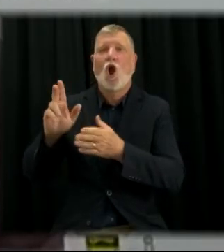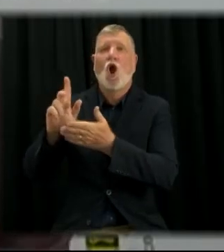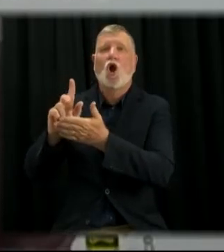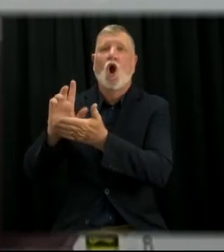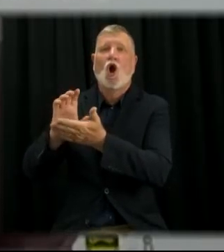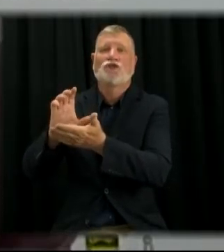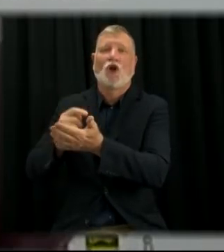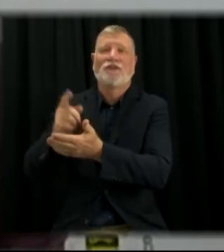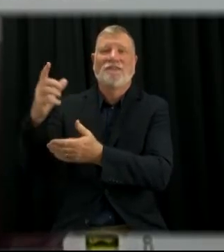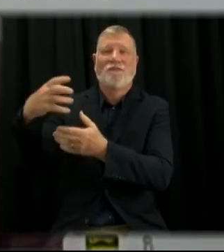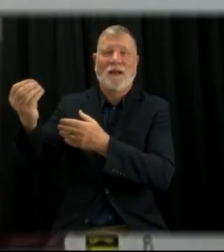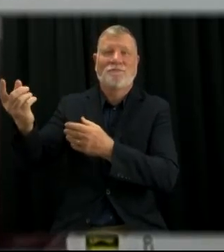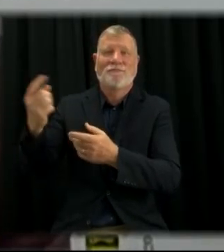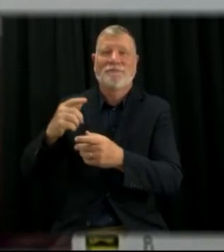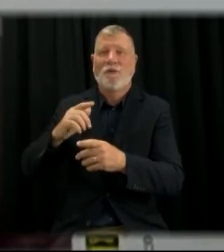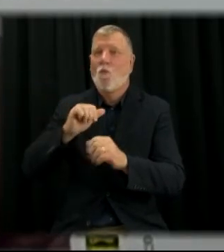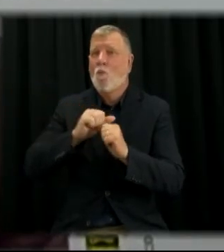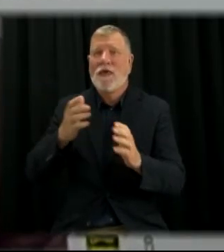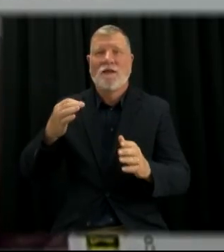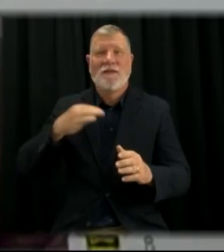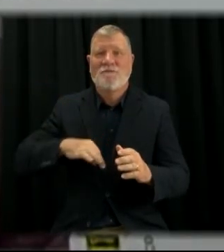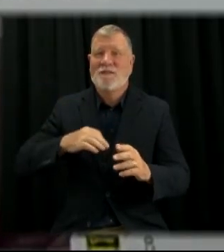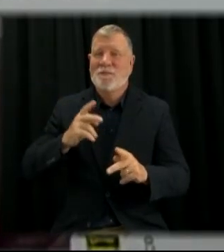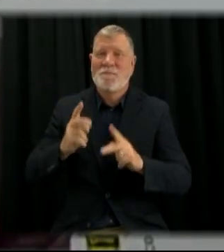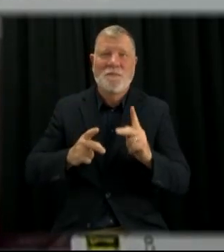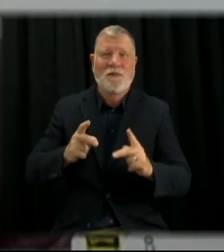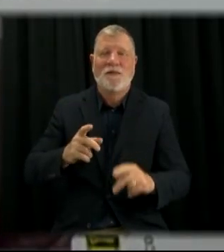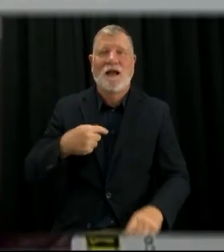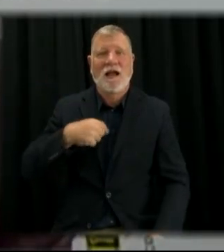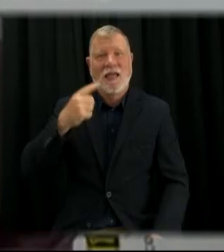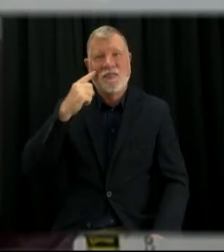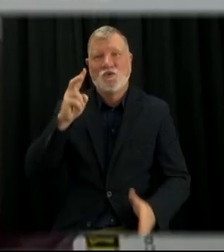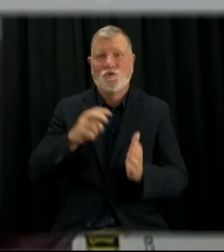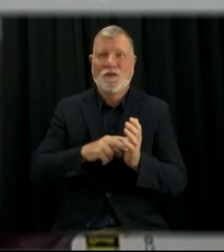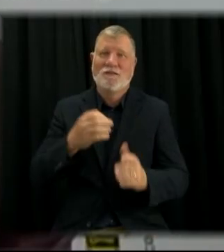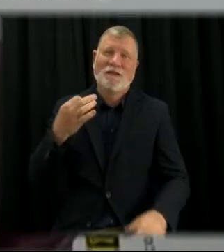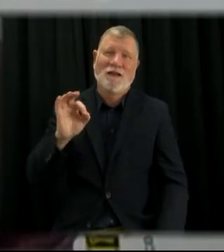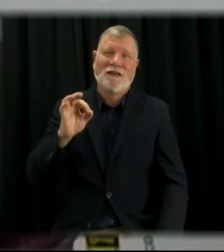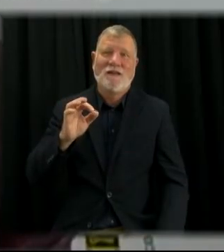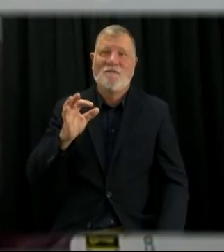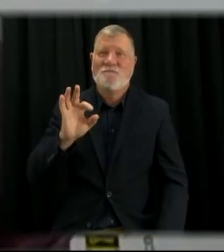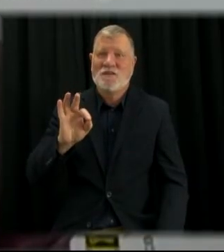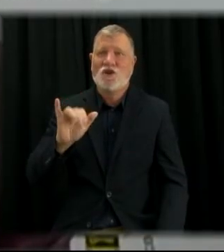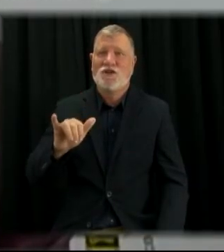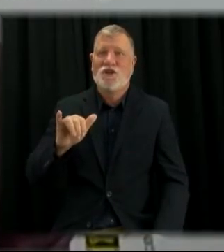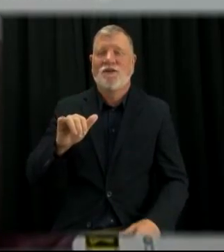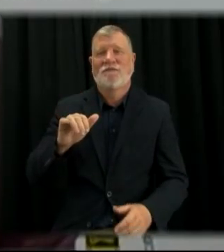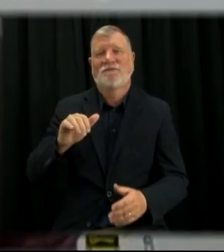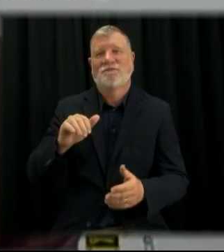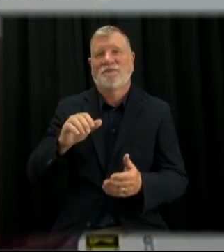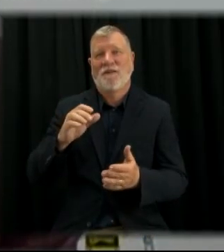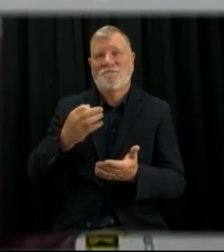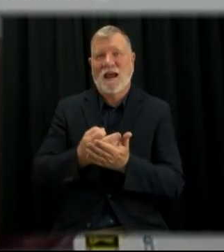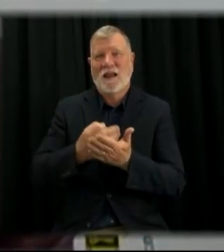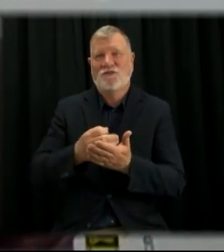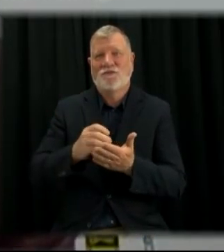para los consultores externos, sin invertir en nuestra gente, esperamos que el del 2019